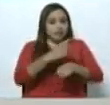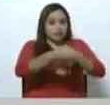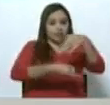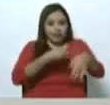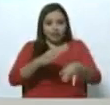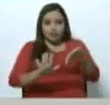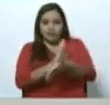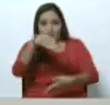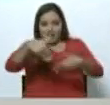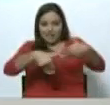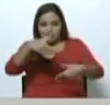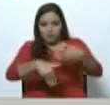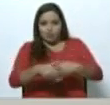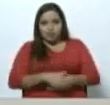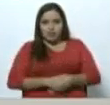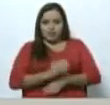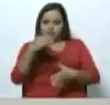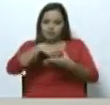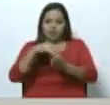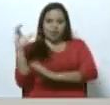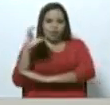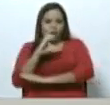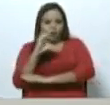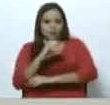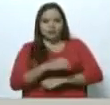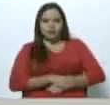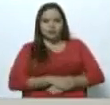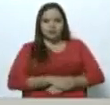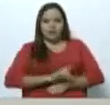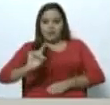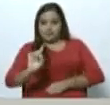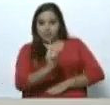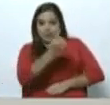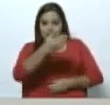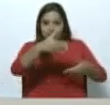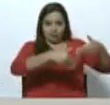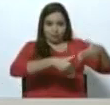elecciones en Colombia. Primera vuelta.